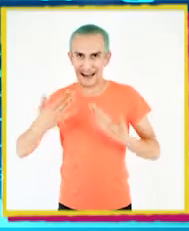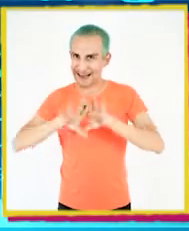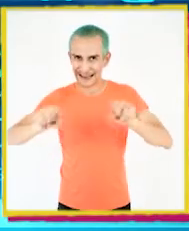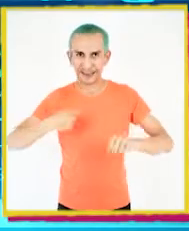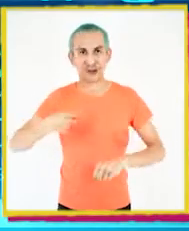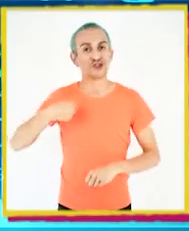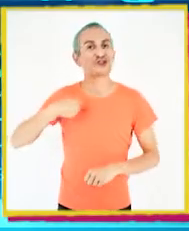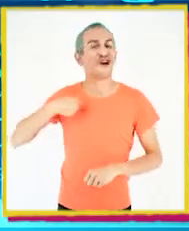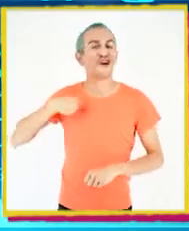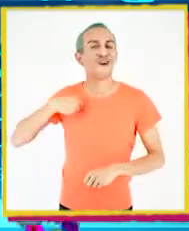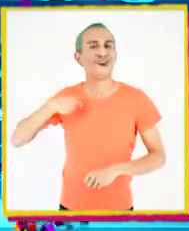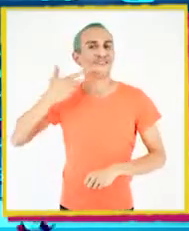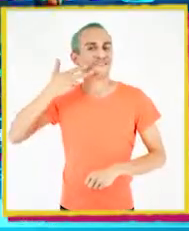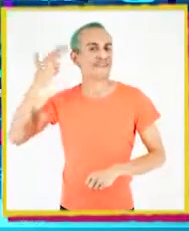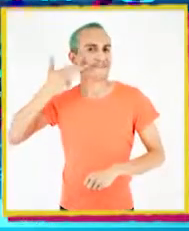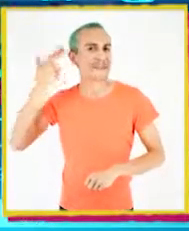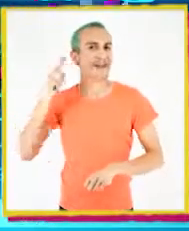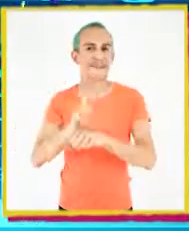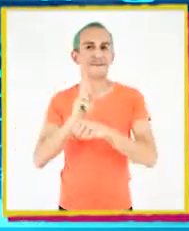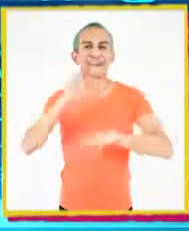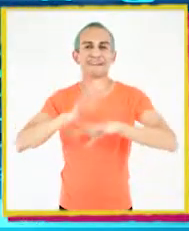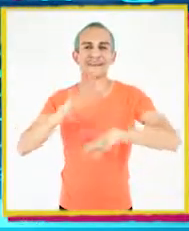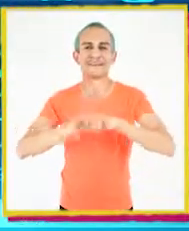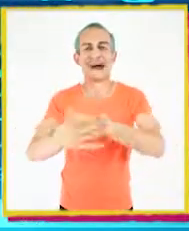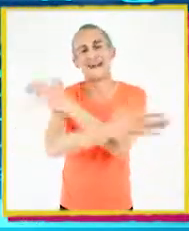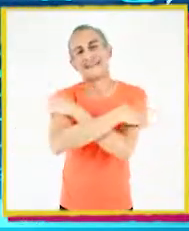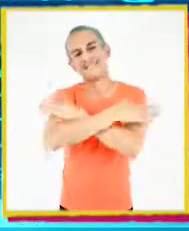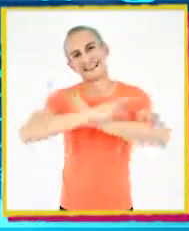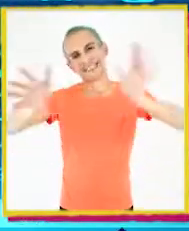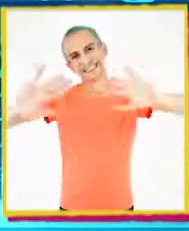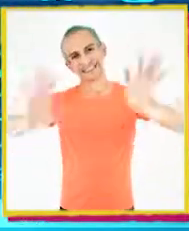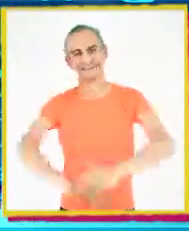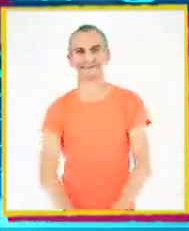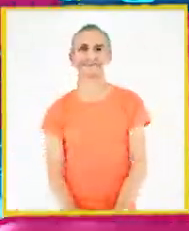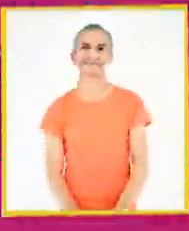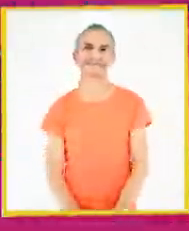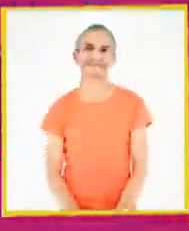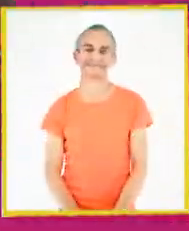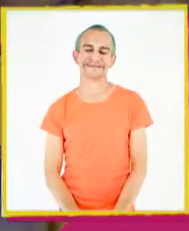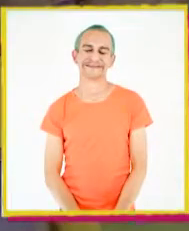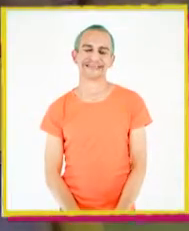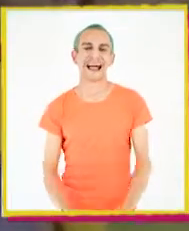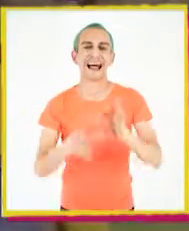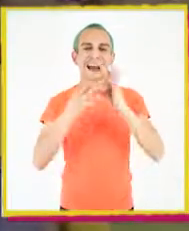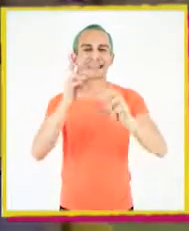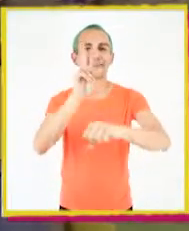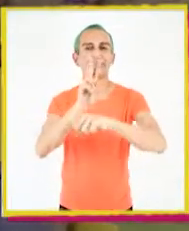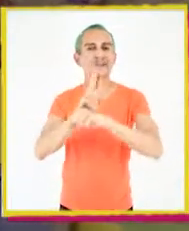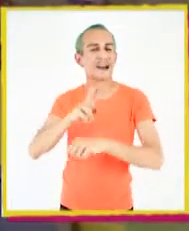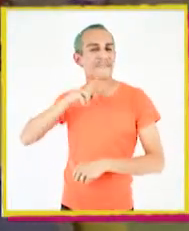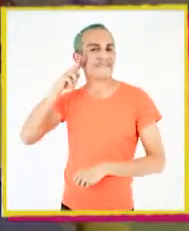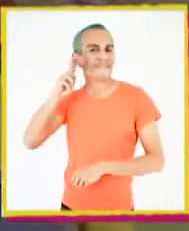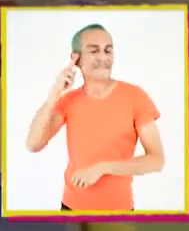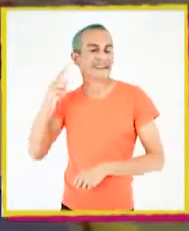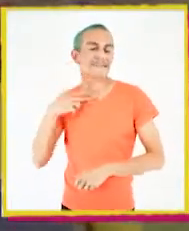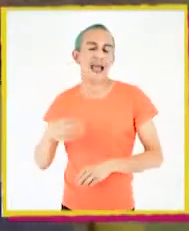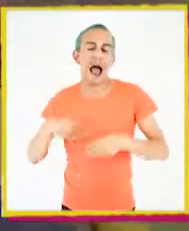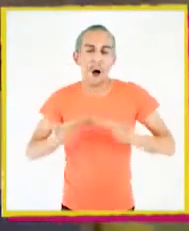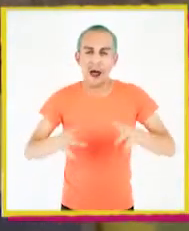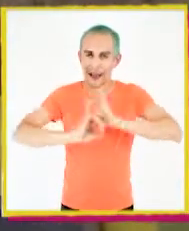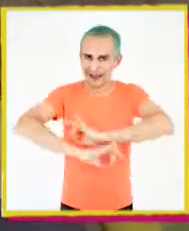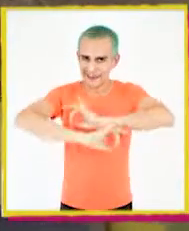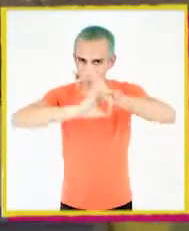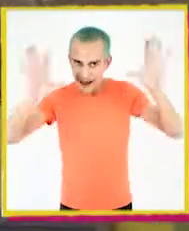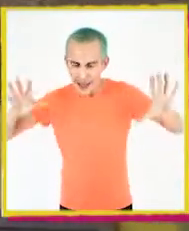todo por hoy. Soy Vivi, su profesora de matemática. Les mando un abrazo. ¡Chao! Ay, gracias, profesora Vivi. Me quedó